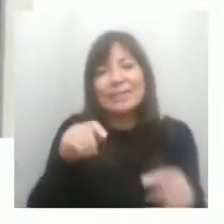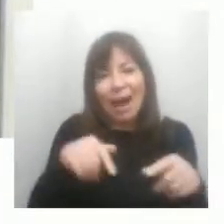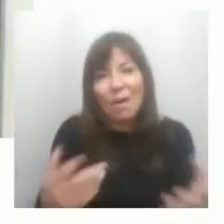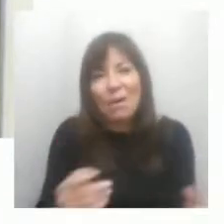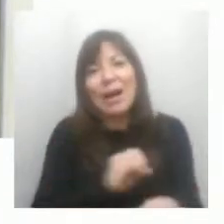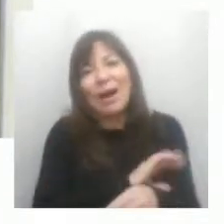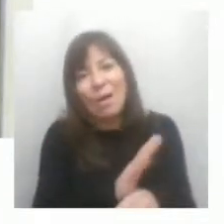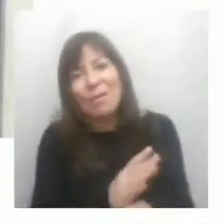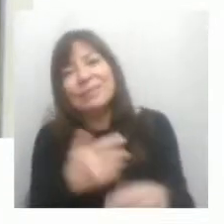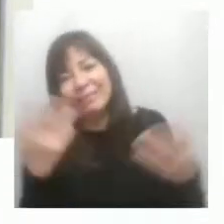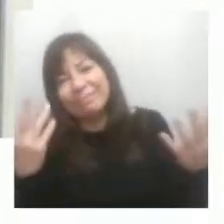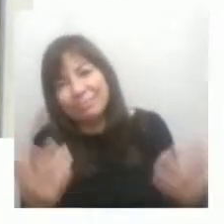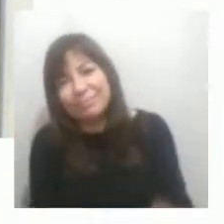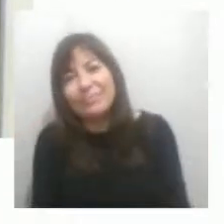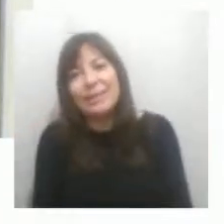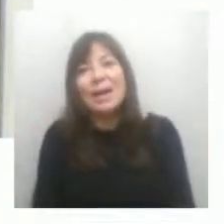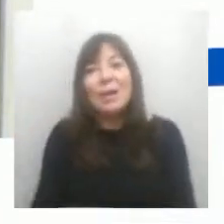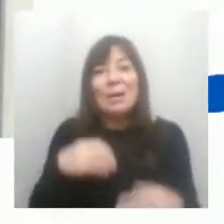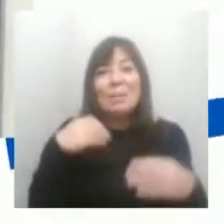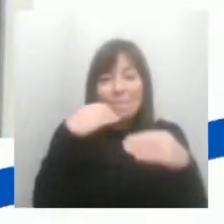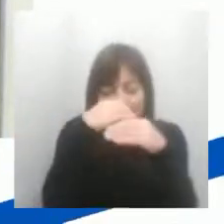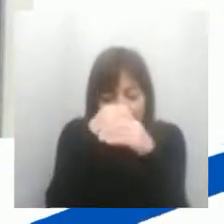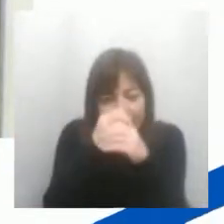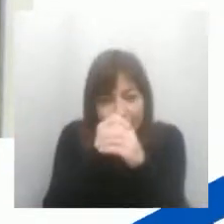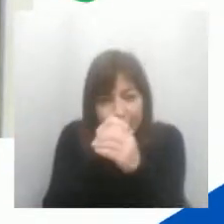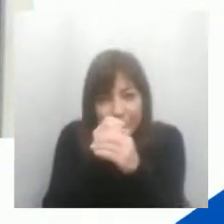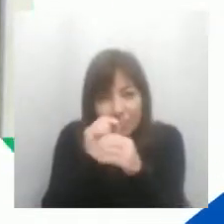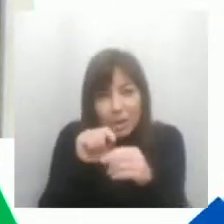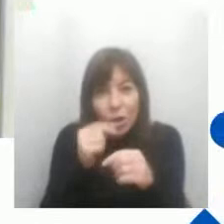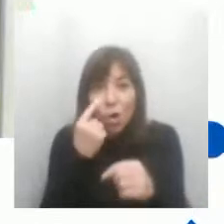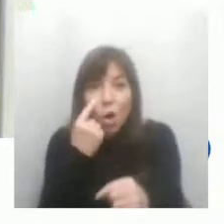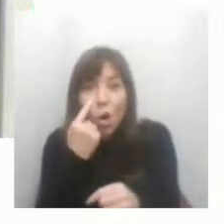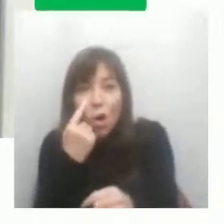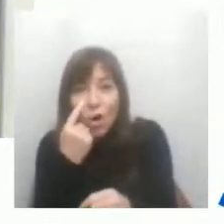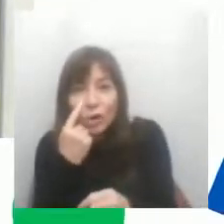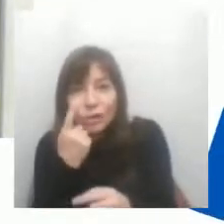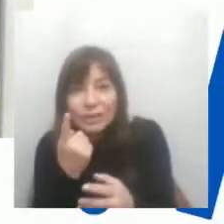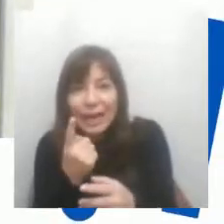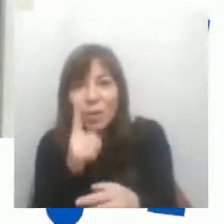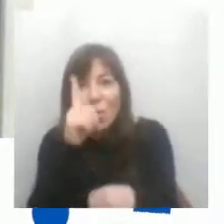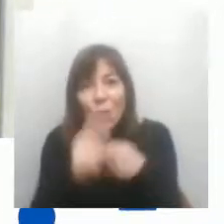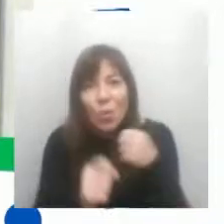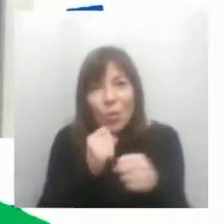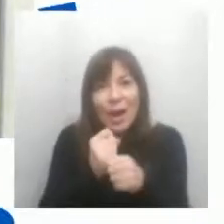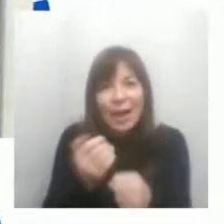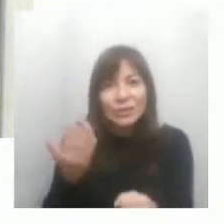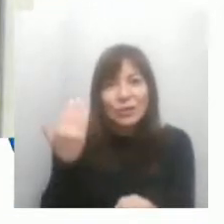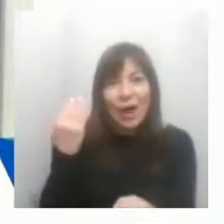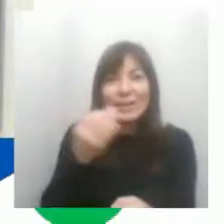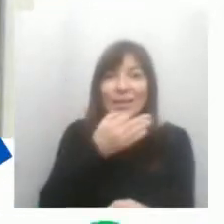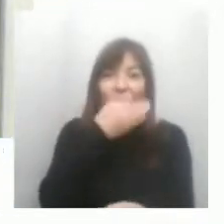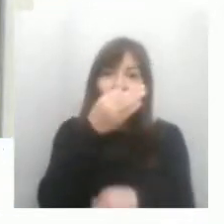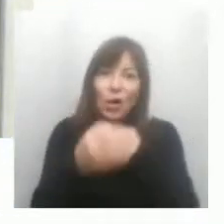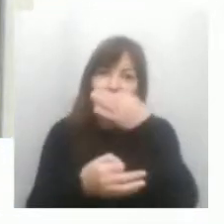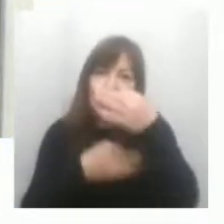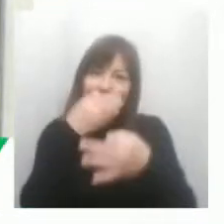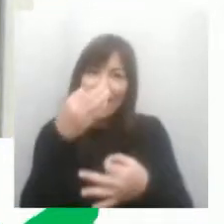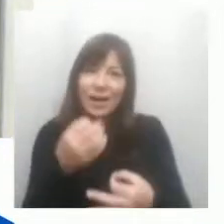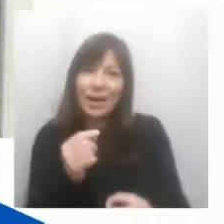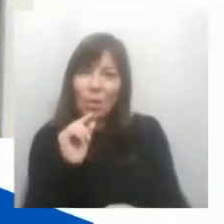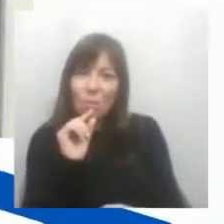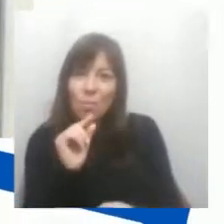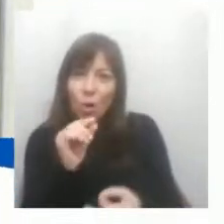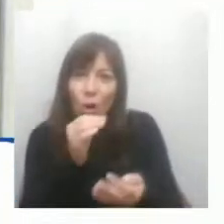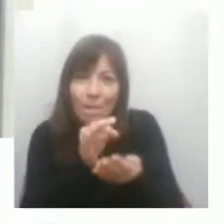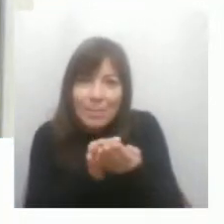un microorganismo en especial que nos tiene bastante complicados hace un año, así que queremos contarles un poco sobre el mundo de los